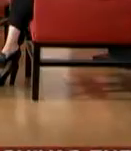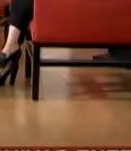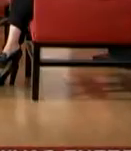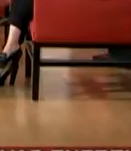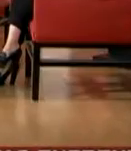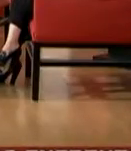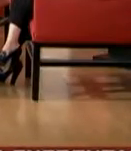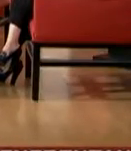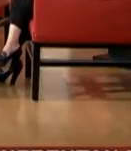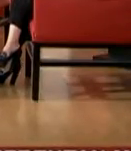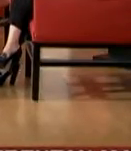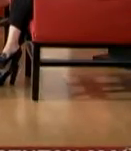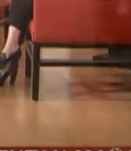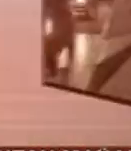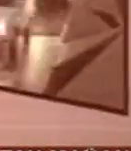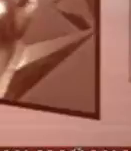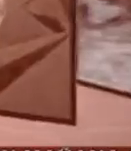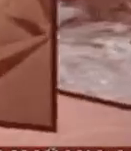Vamos al resumen.